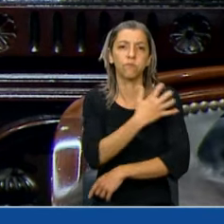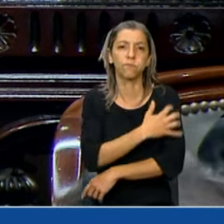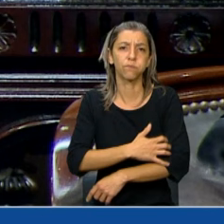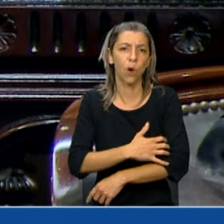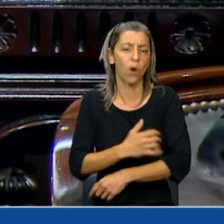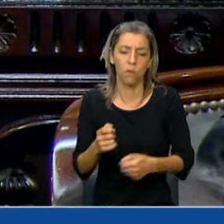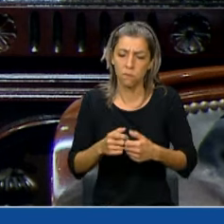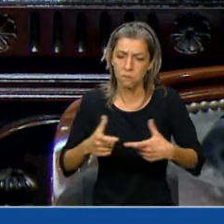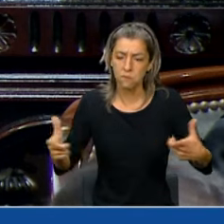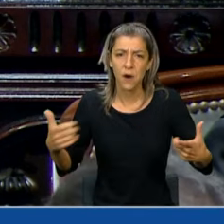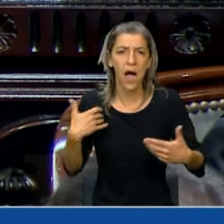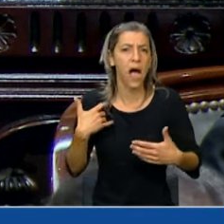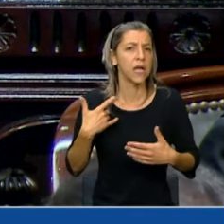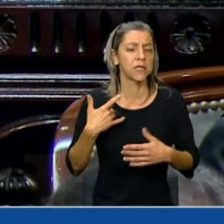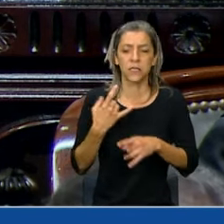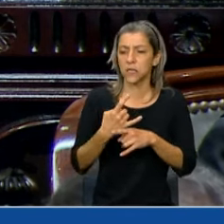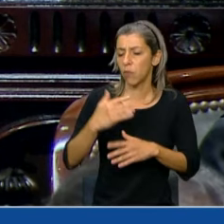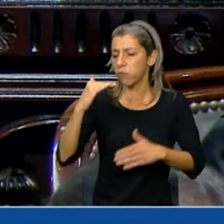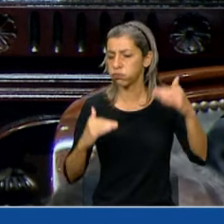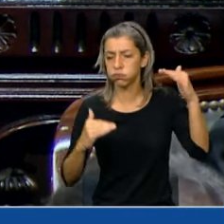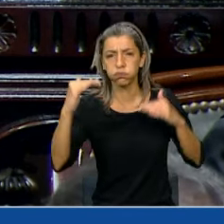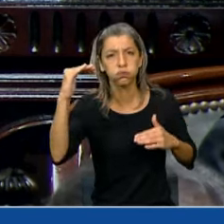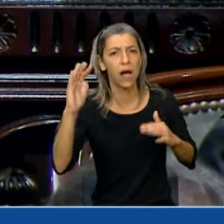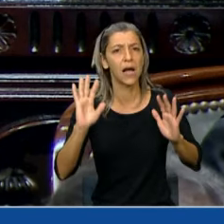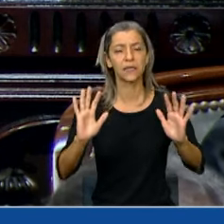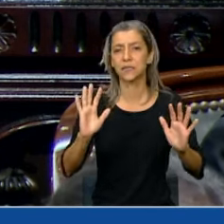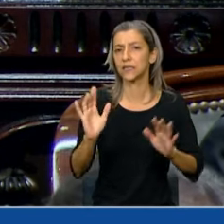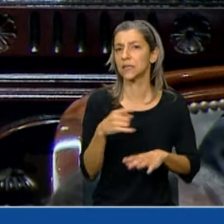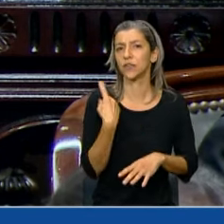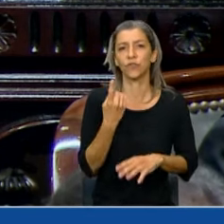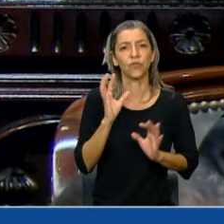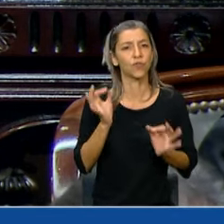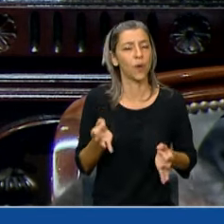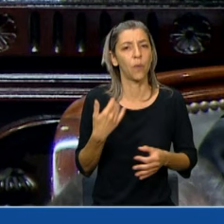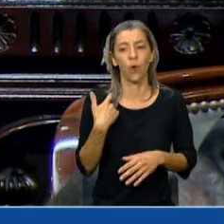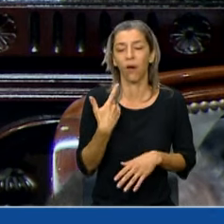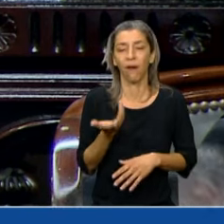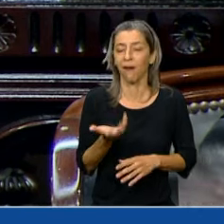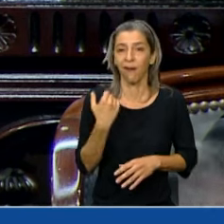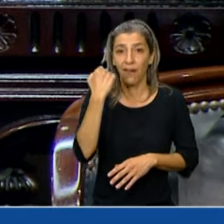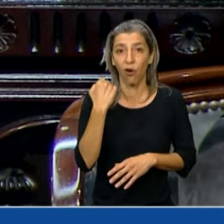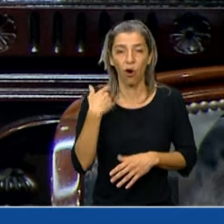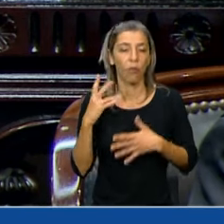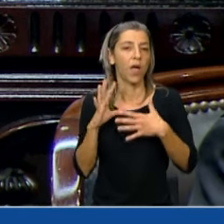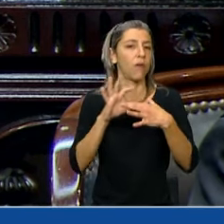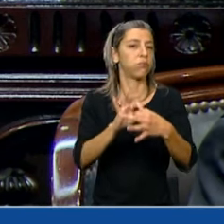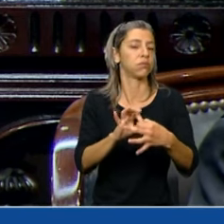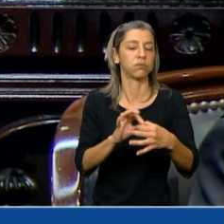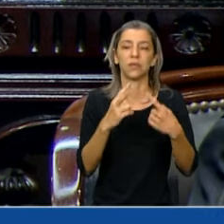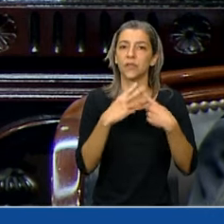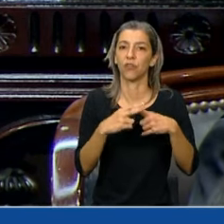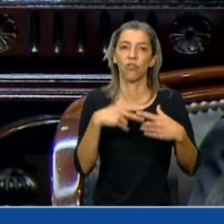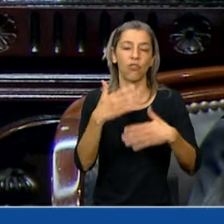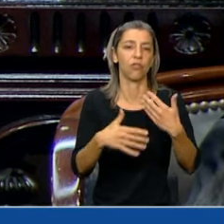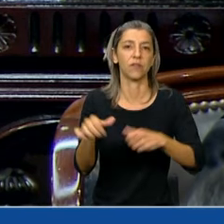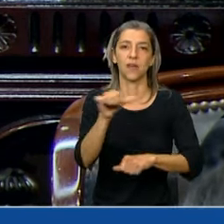económica en el siglo XXI es la innovación la ciencia y tecnología es el